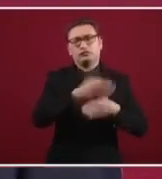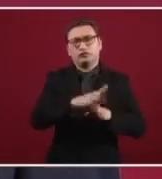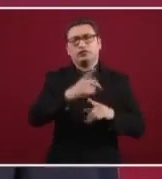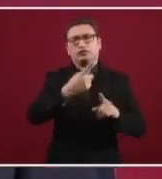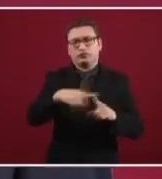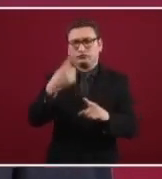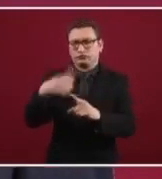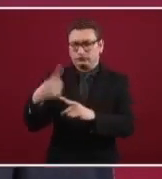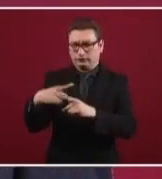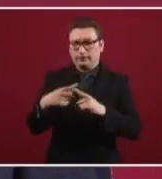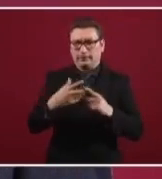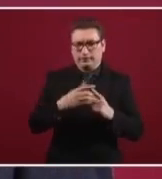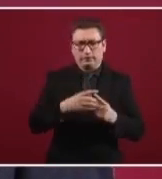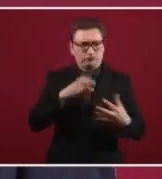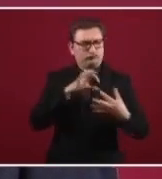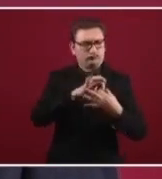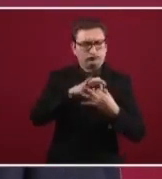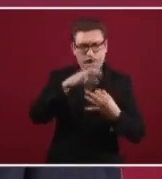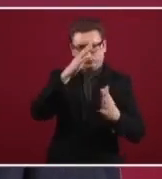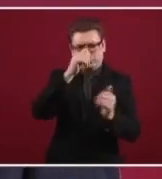con bancos,